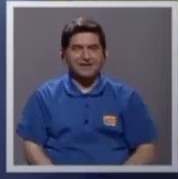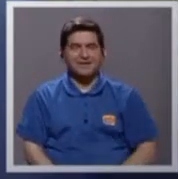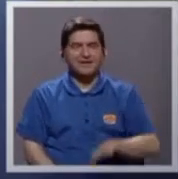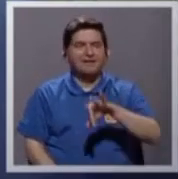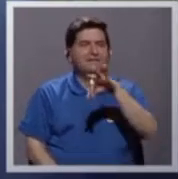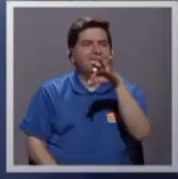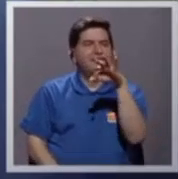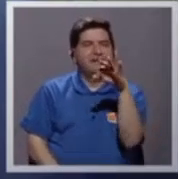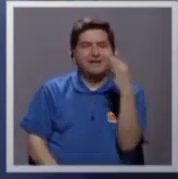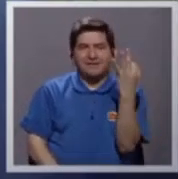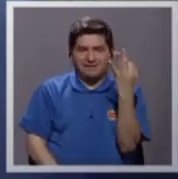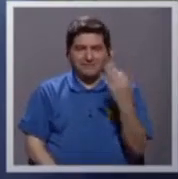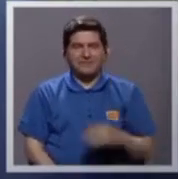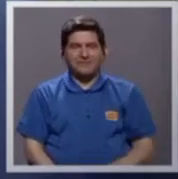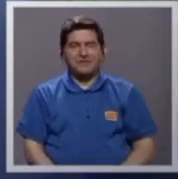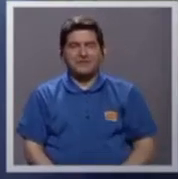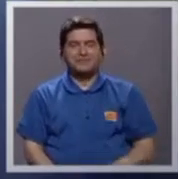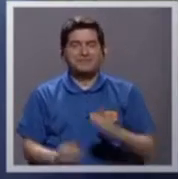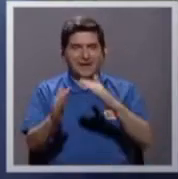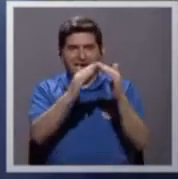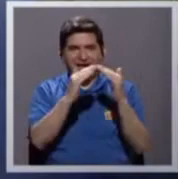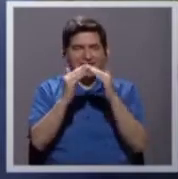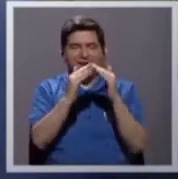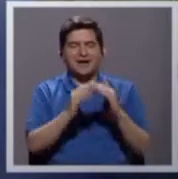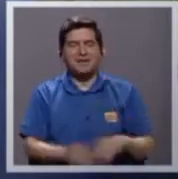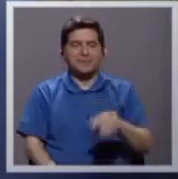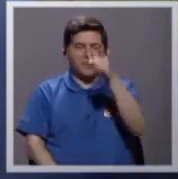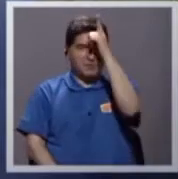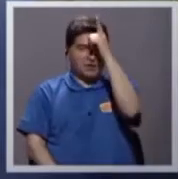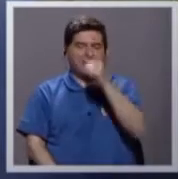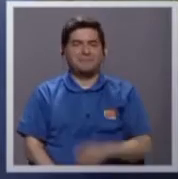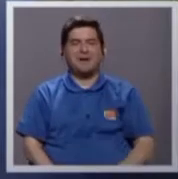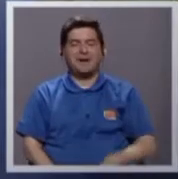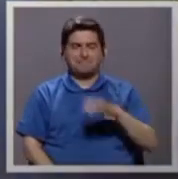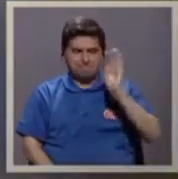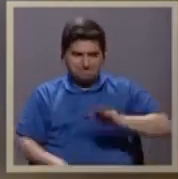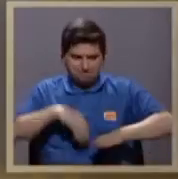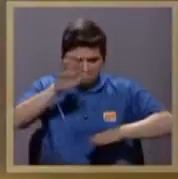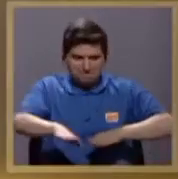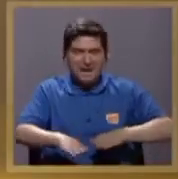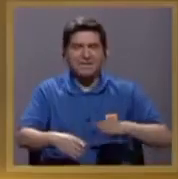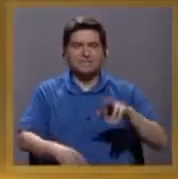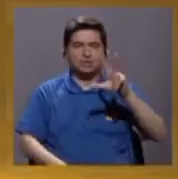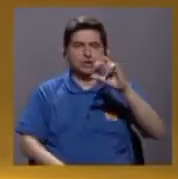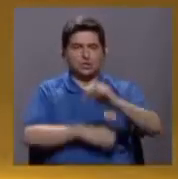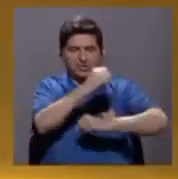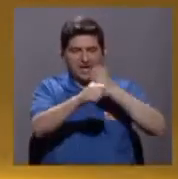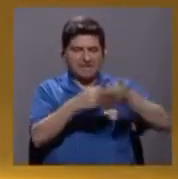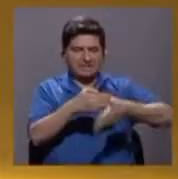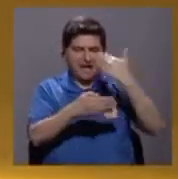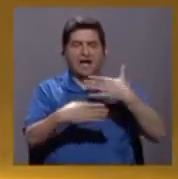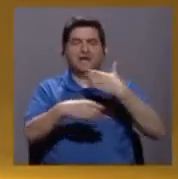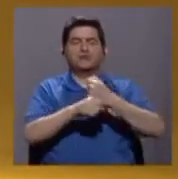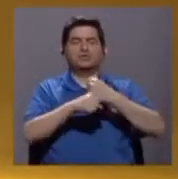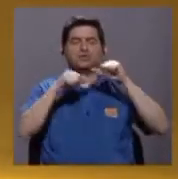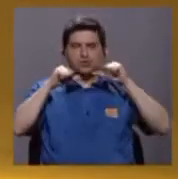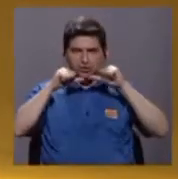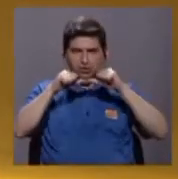medida, y el pueblo alemán dio ese paso hace 30 años y ha